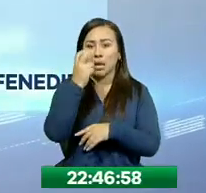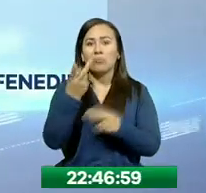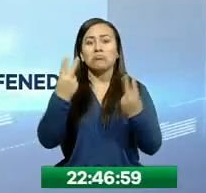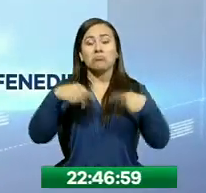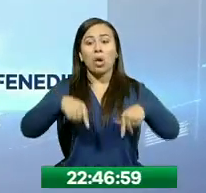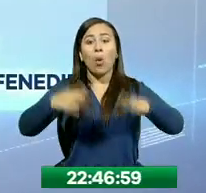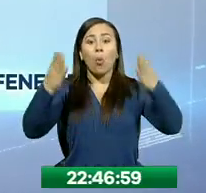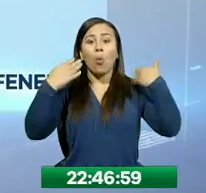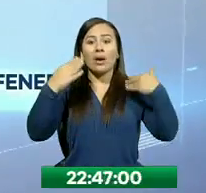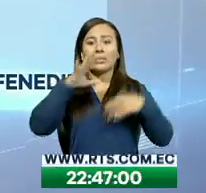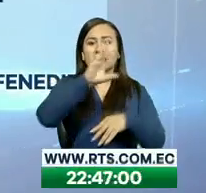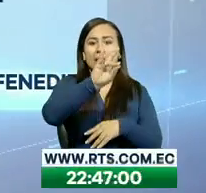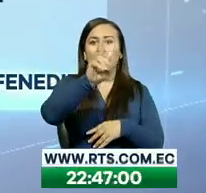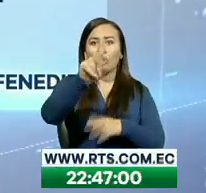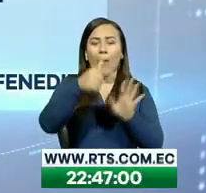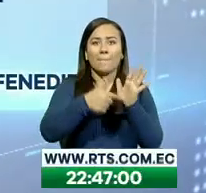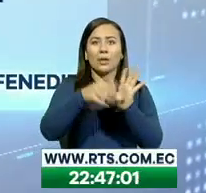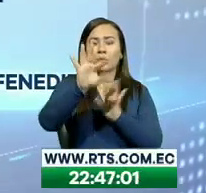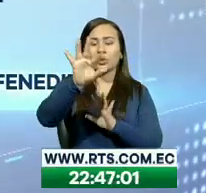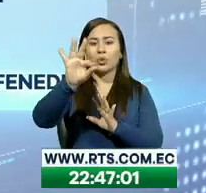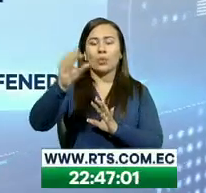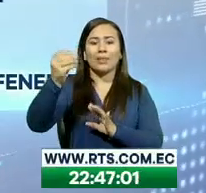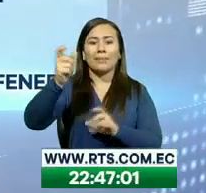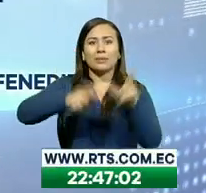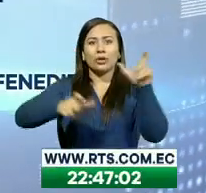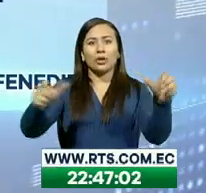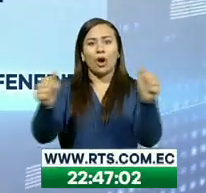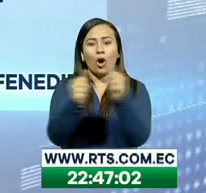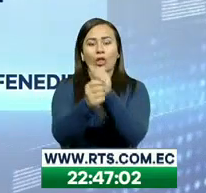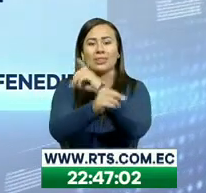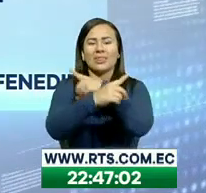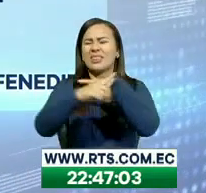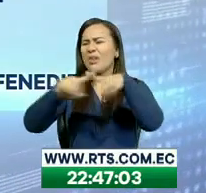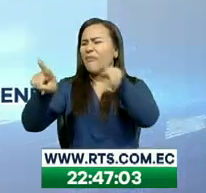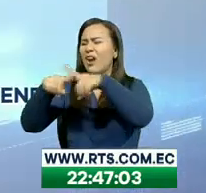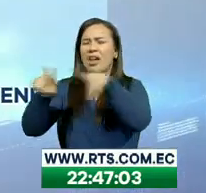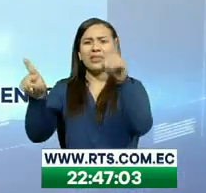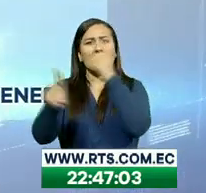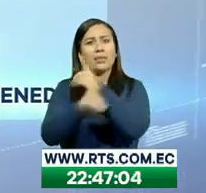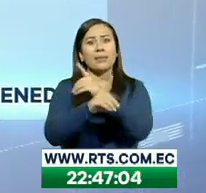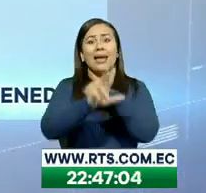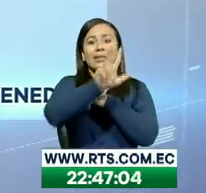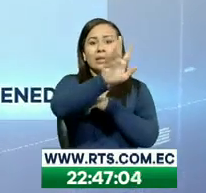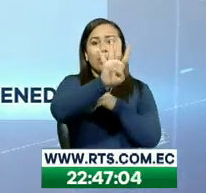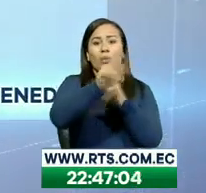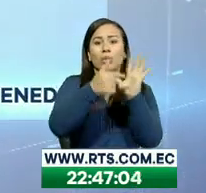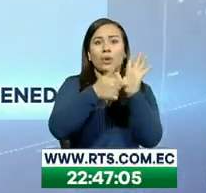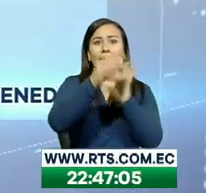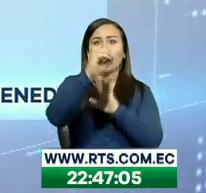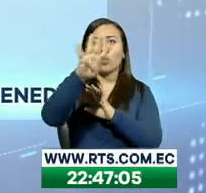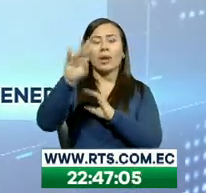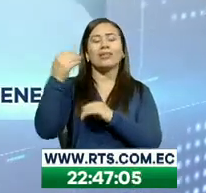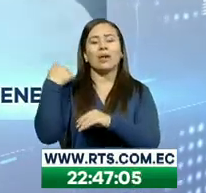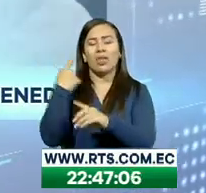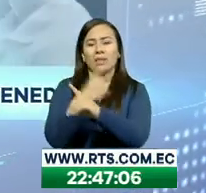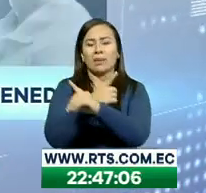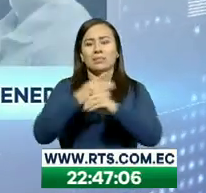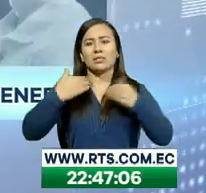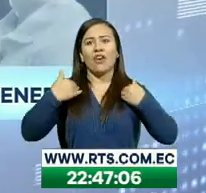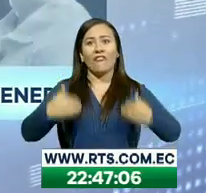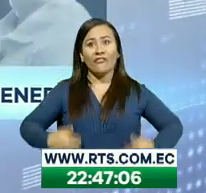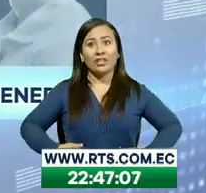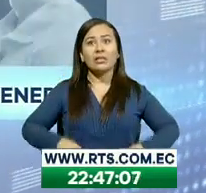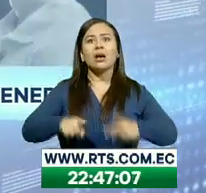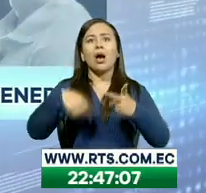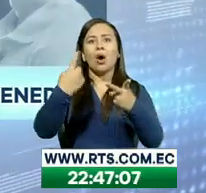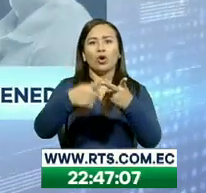viven 72.990 personas con discapacidades, de las cuales 34.041 tienen discapacidad física